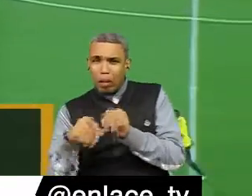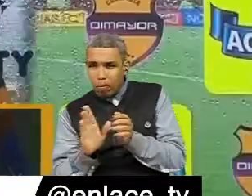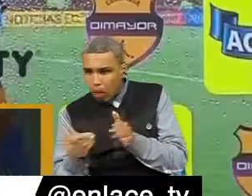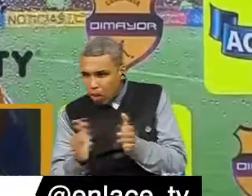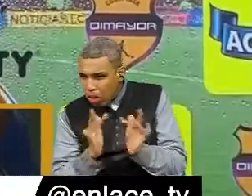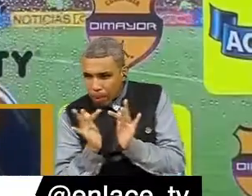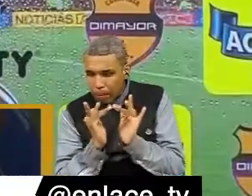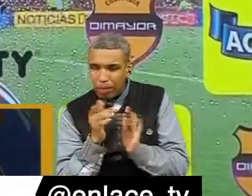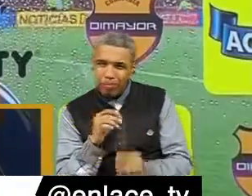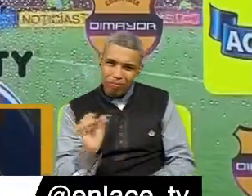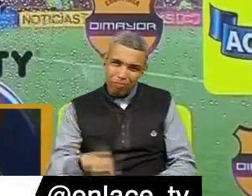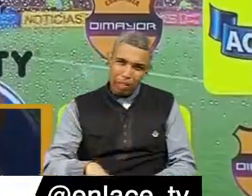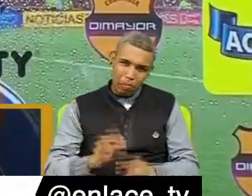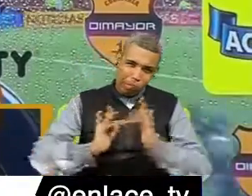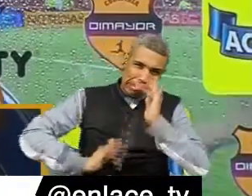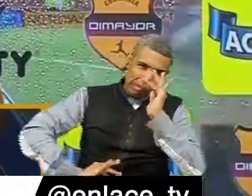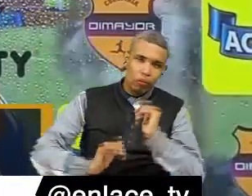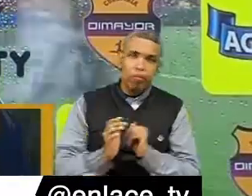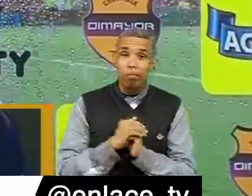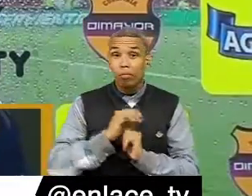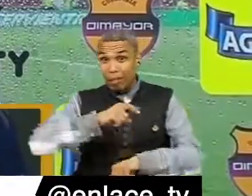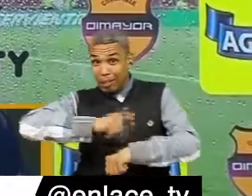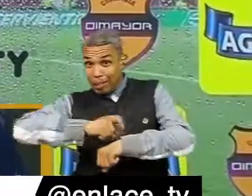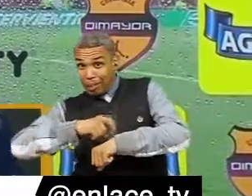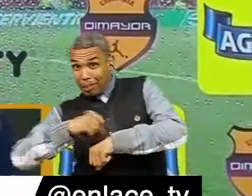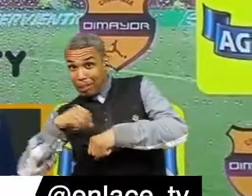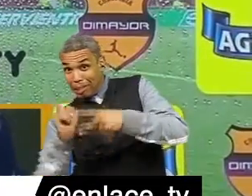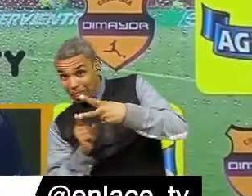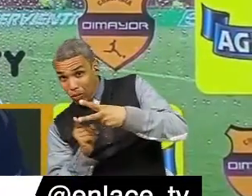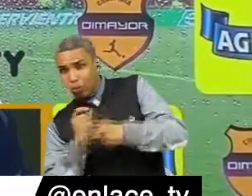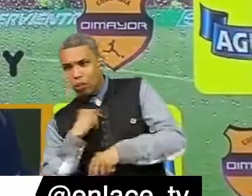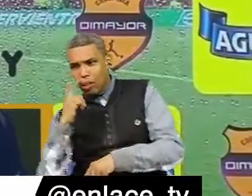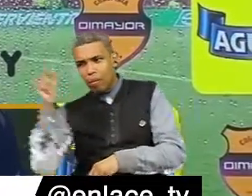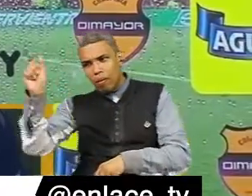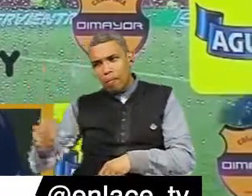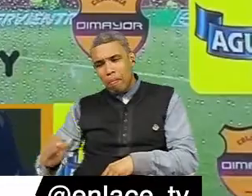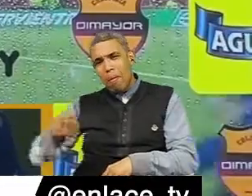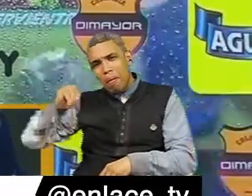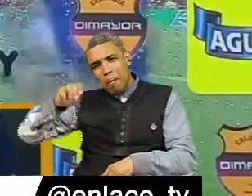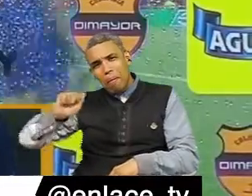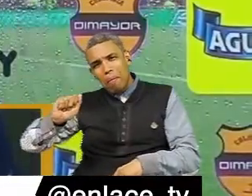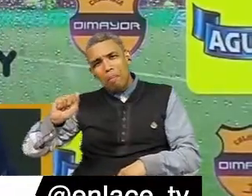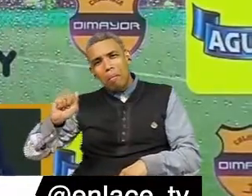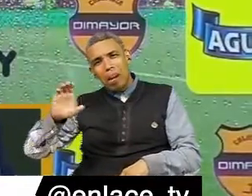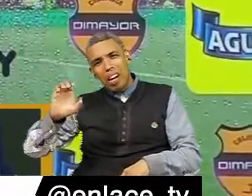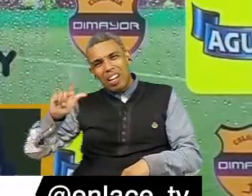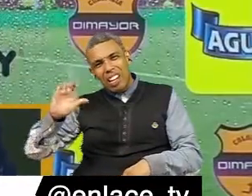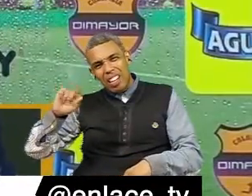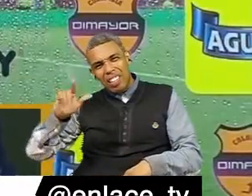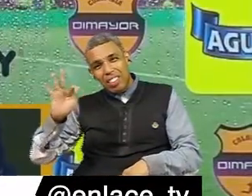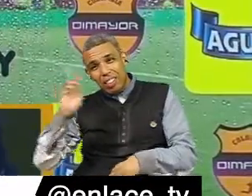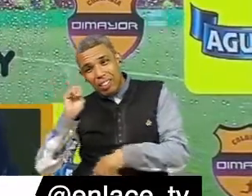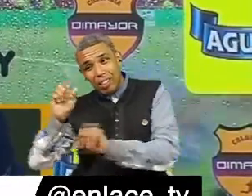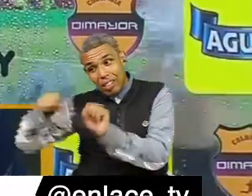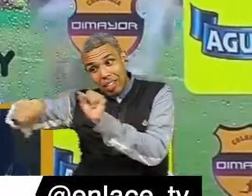ellos. En el segundo tiempo, con el ingreso de McAllister, tapamos la salida del volante y